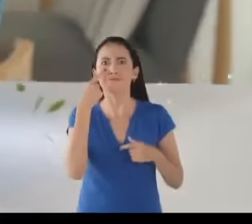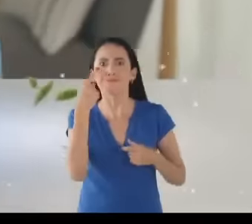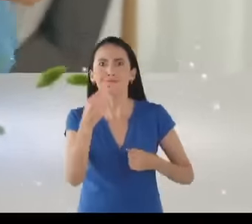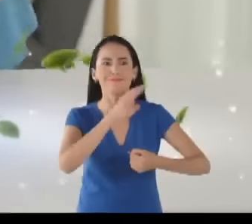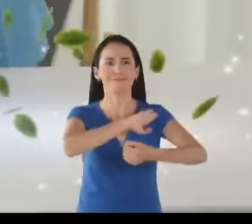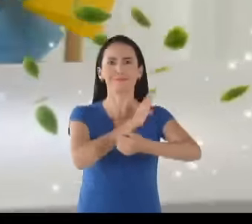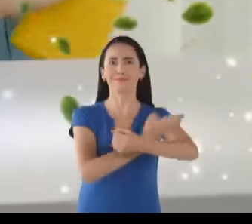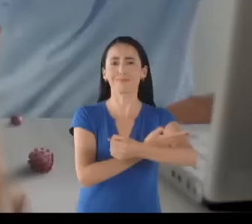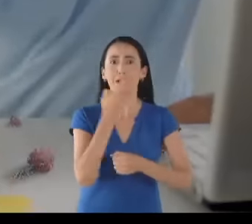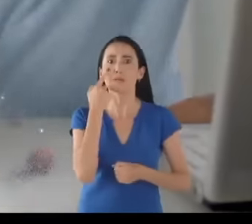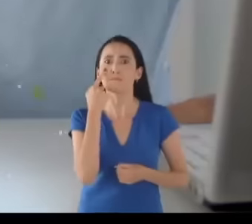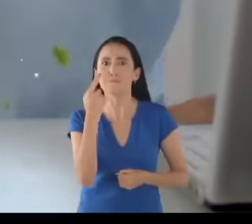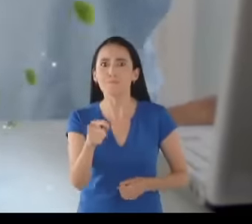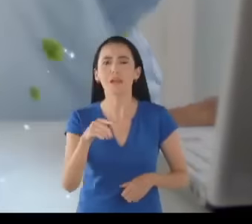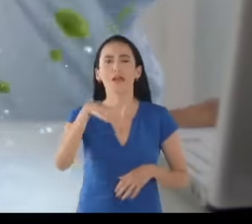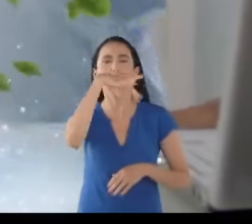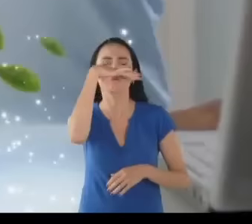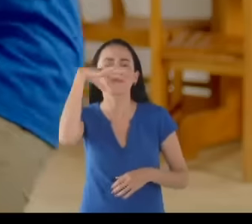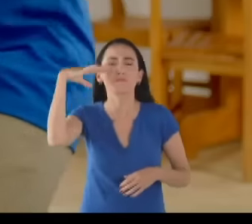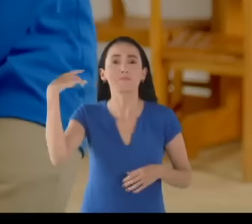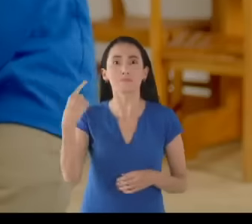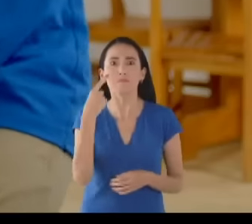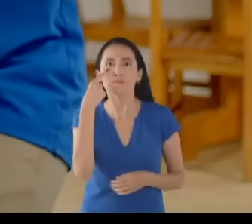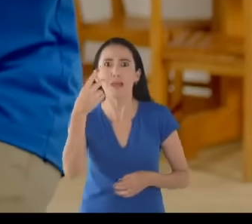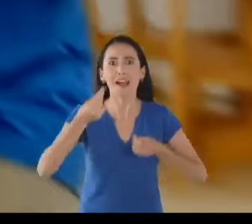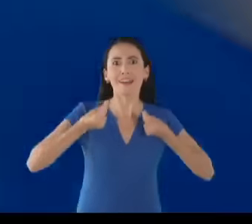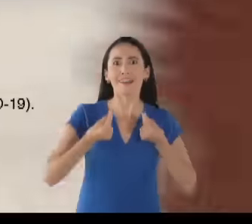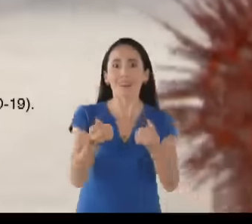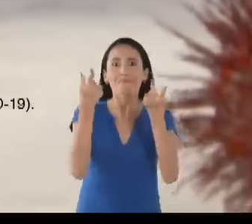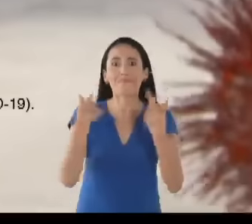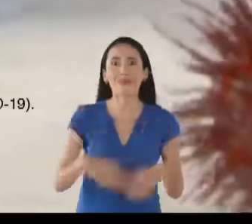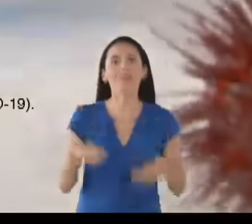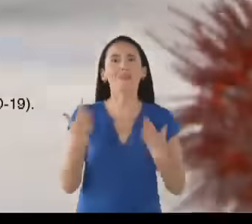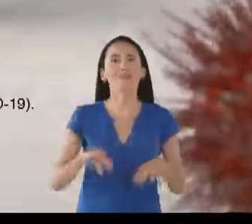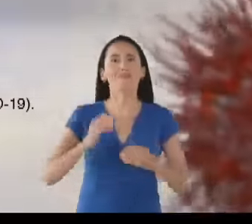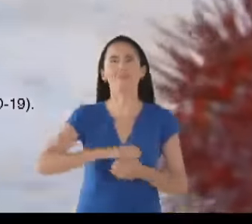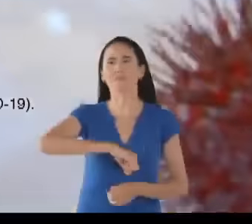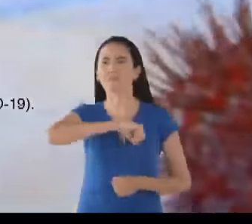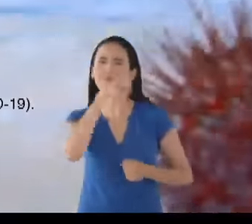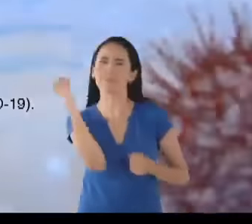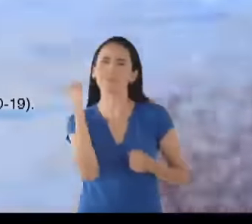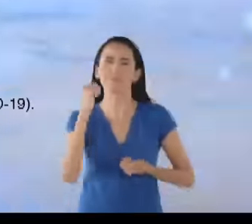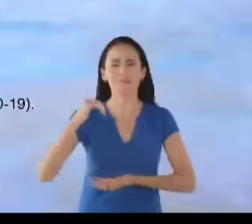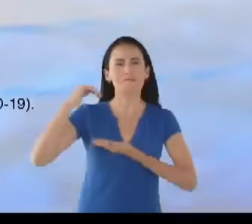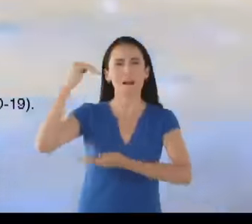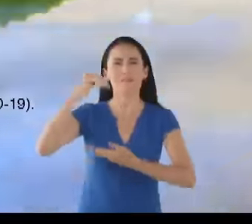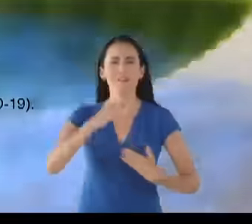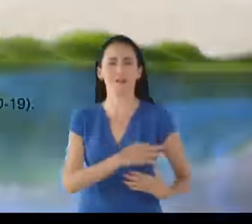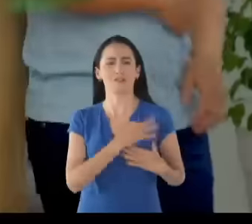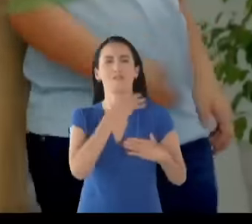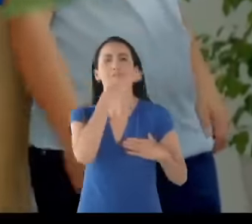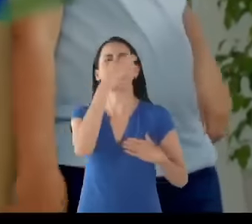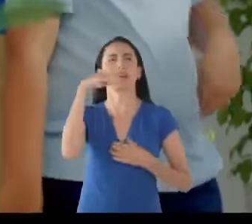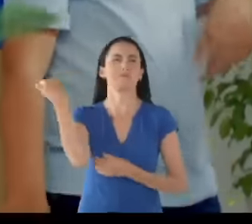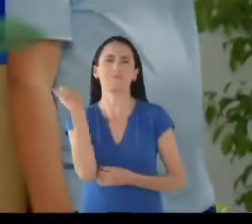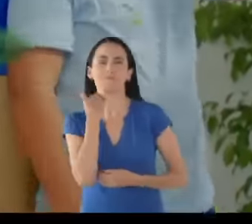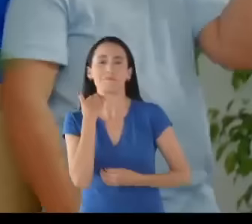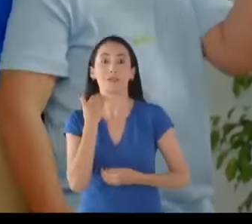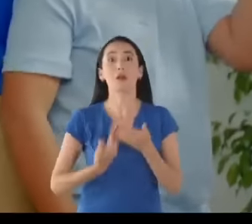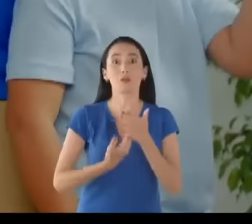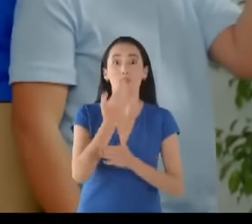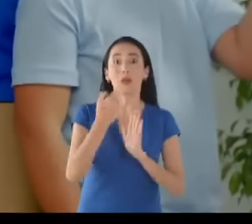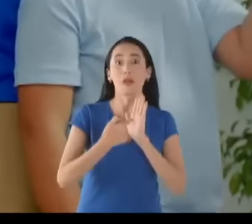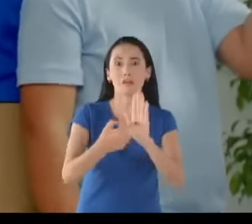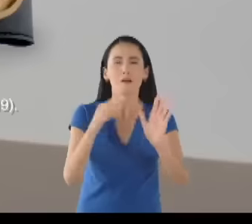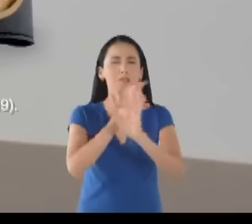¡Qué poder! ¡Qué fragancia! ¡Qué velocidad! Derrotó en segundos al nuevo coronavirus. Nuevo Fabuloso